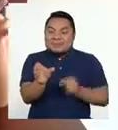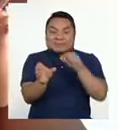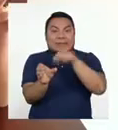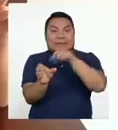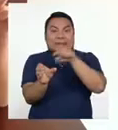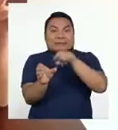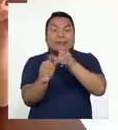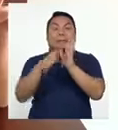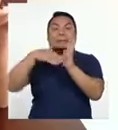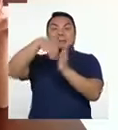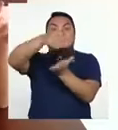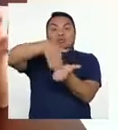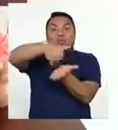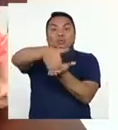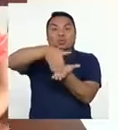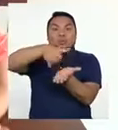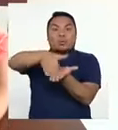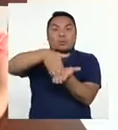pintura,